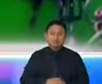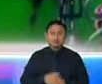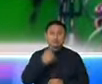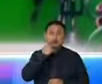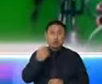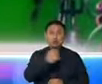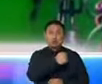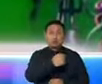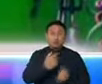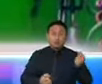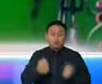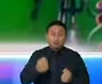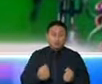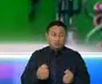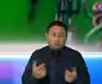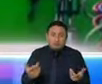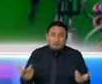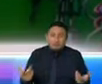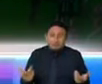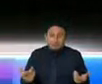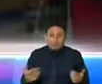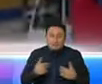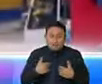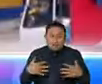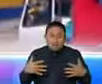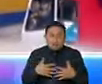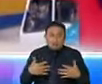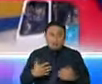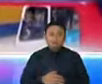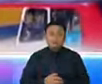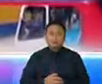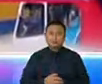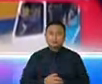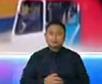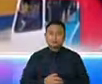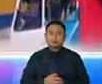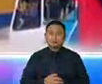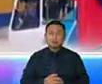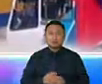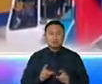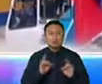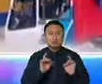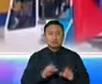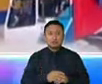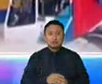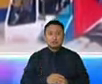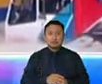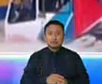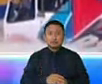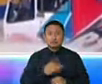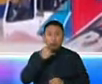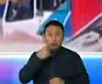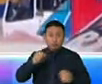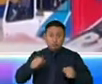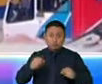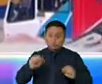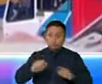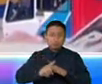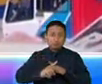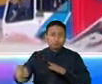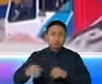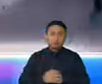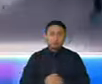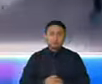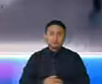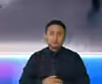cabezal asustado y sin su herramienta de trabajo. Suerte que no se pasó nada mal. ¿Y el de la moto huyó? Y salió corriendo. ¿Qué va a